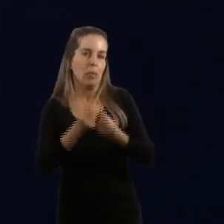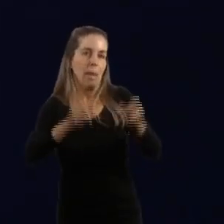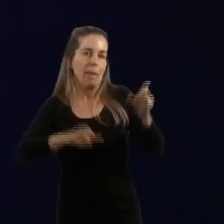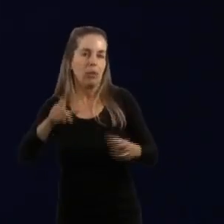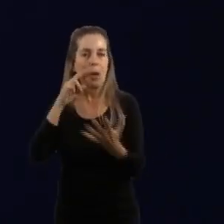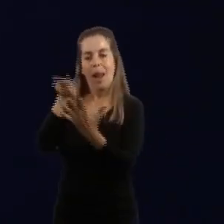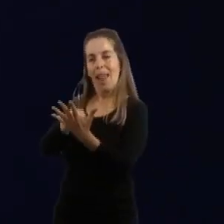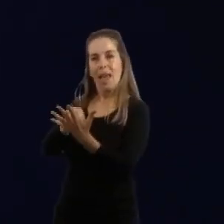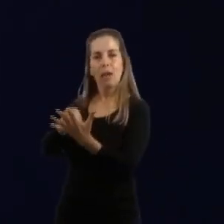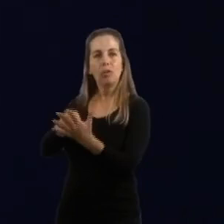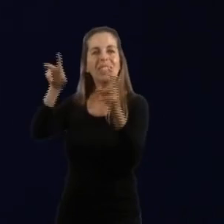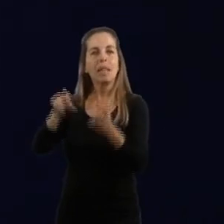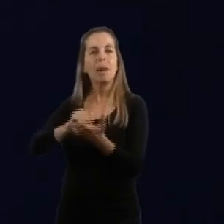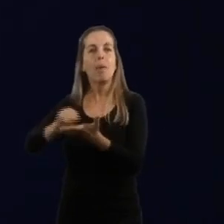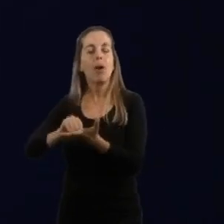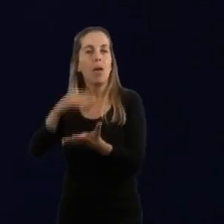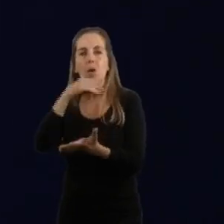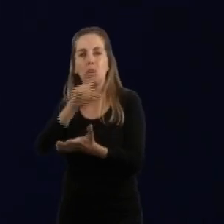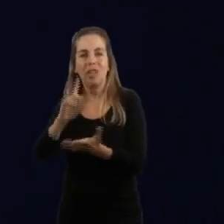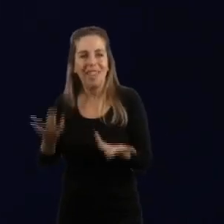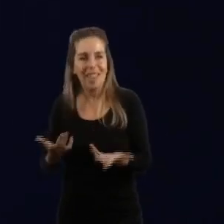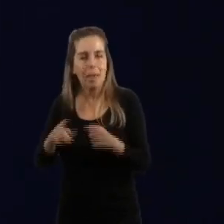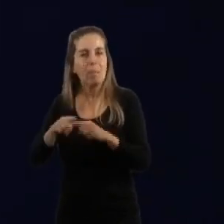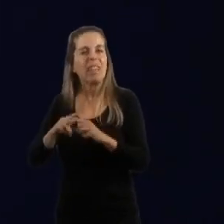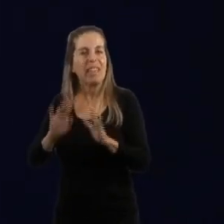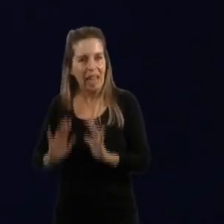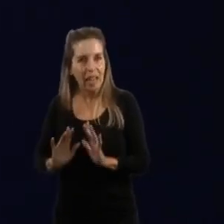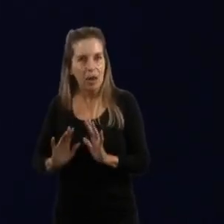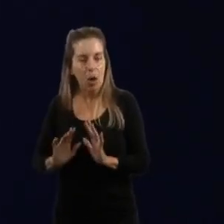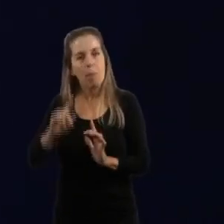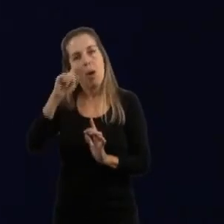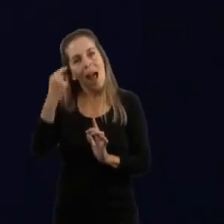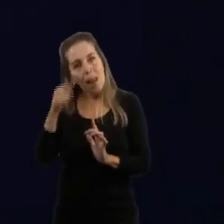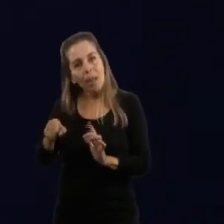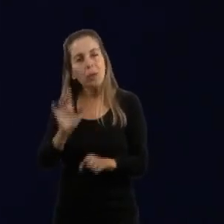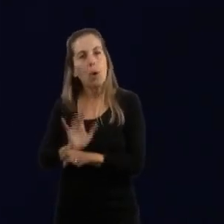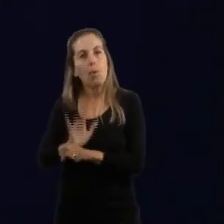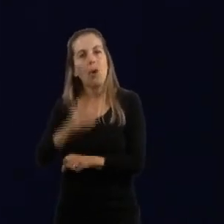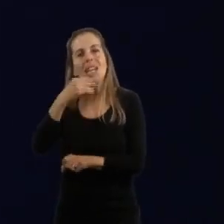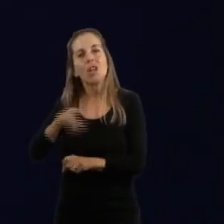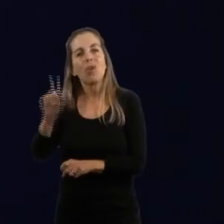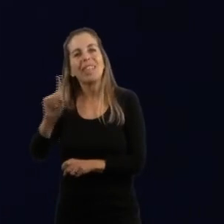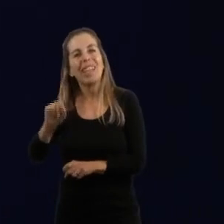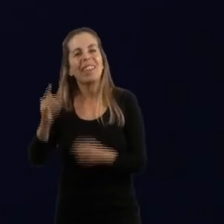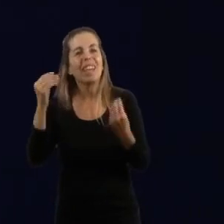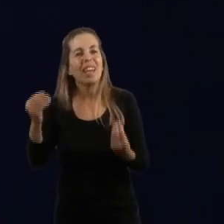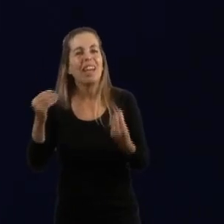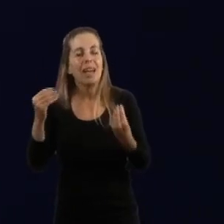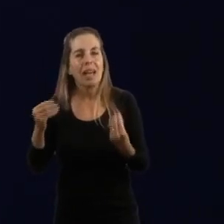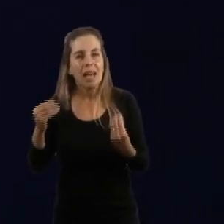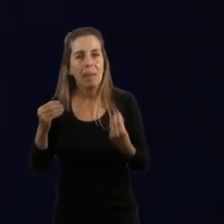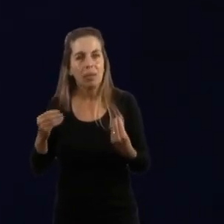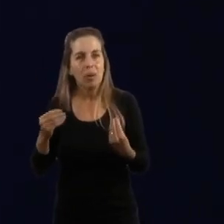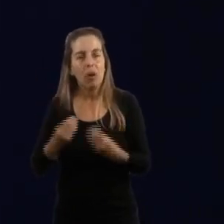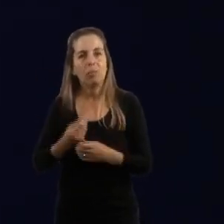eso, no entiende, sigue sin entender qué es lo que pasó el 10